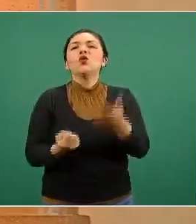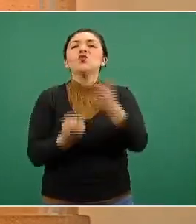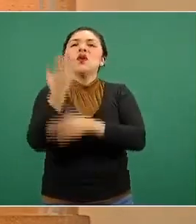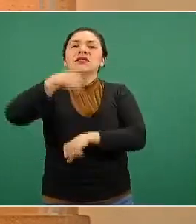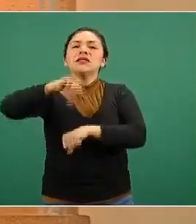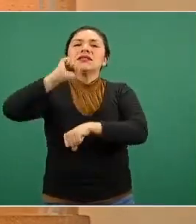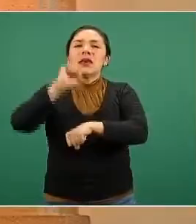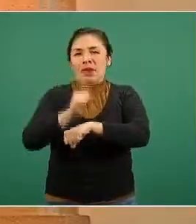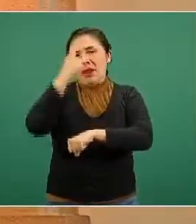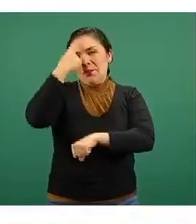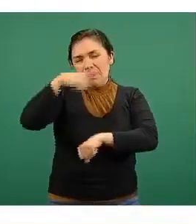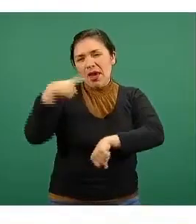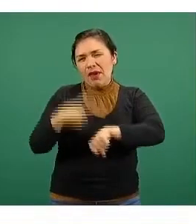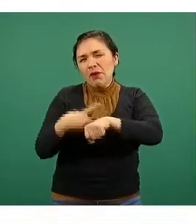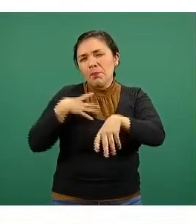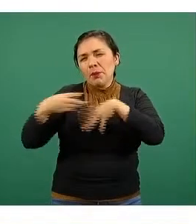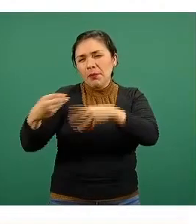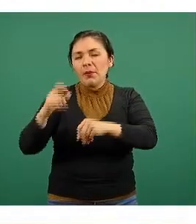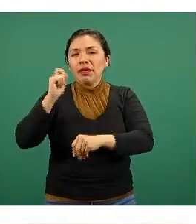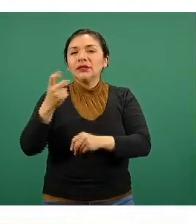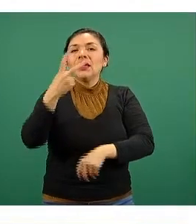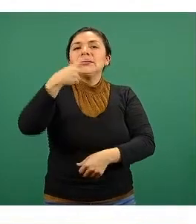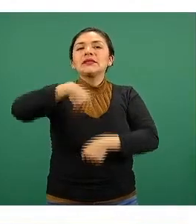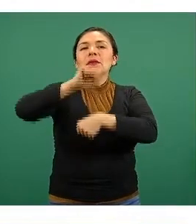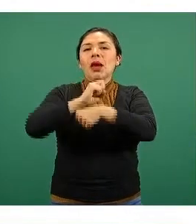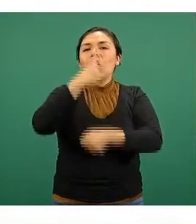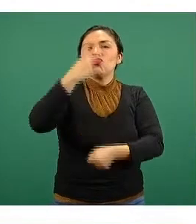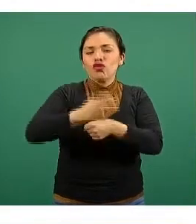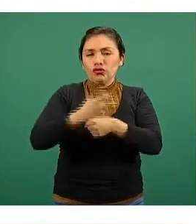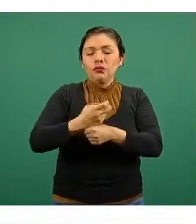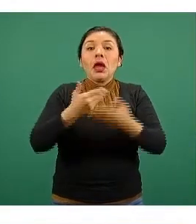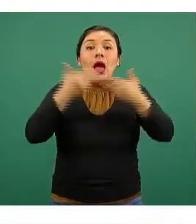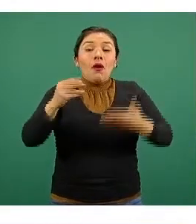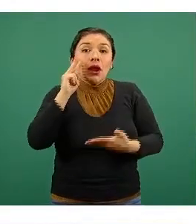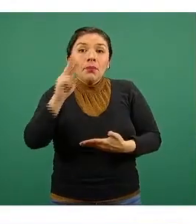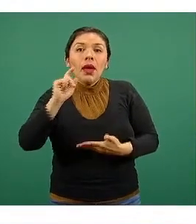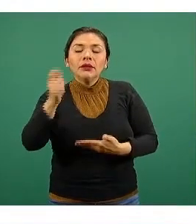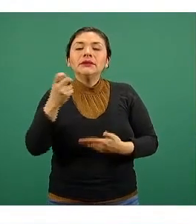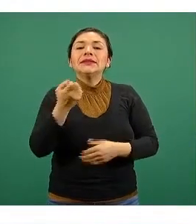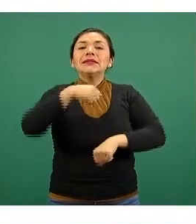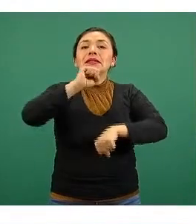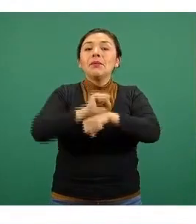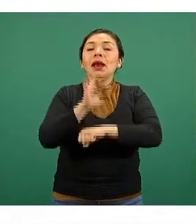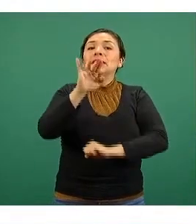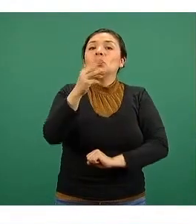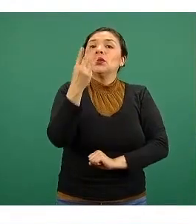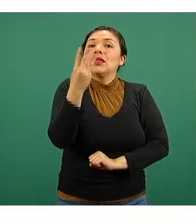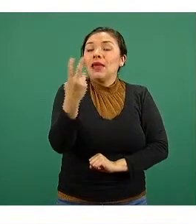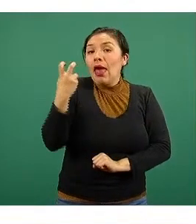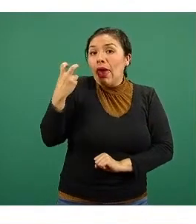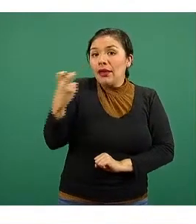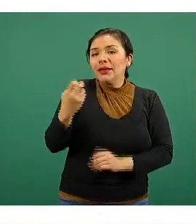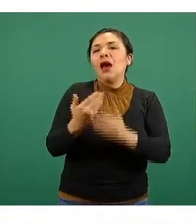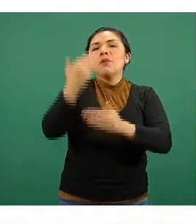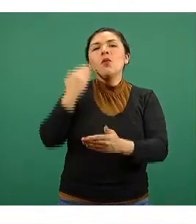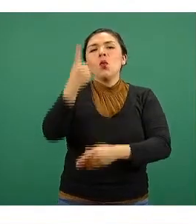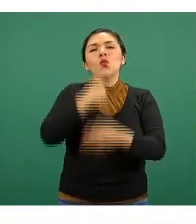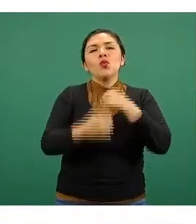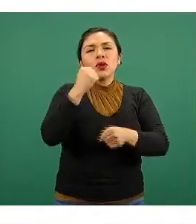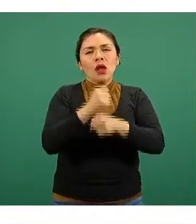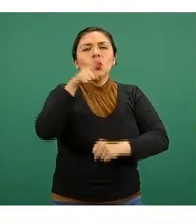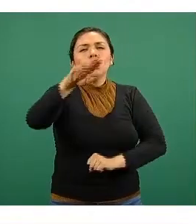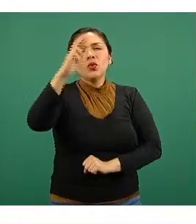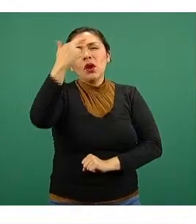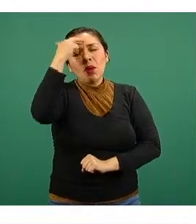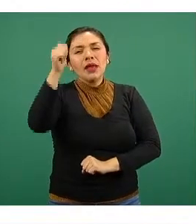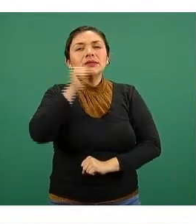nueva semana epidemiológica, la 2 de este año, pero estamos graficando la semana 53 del año pasado, recordando que siempre